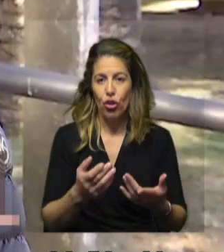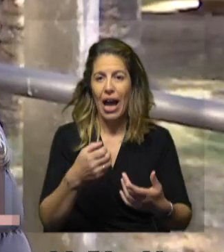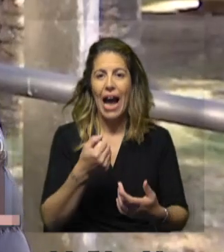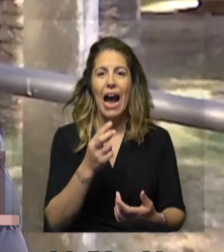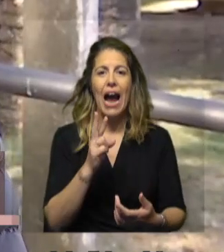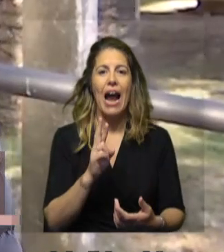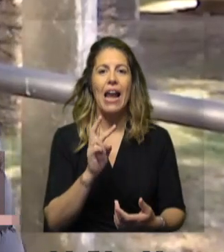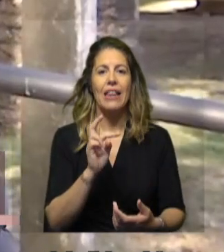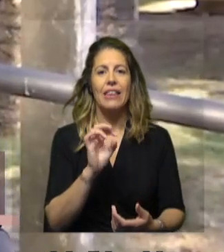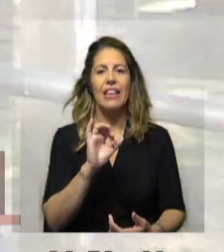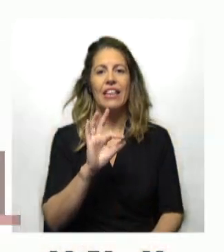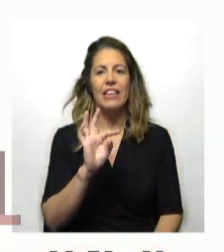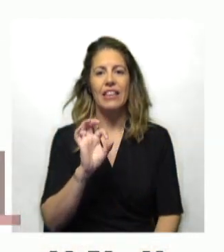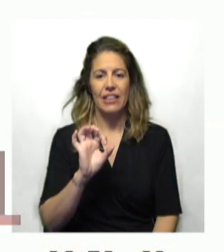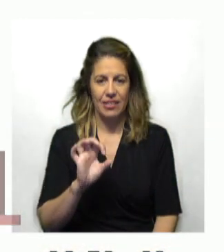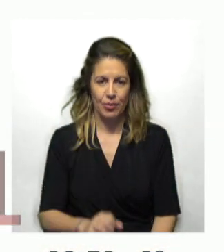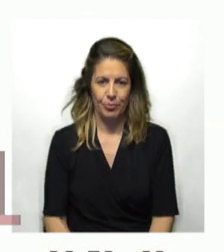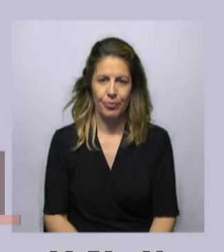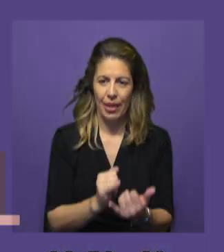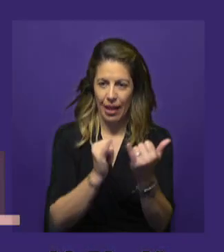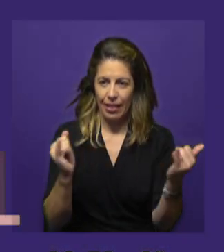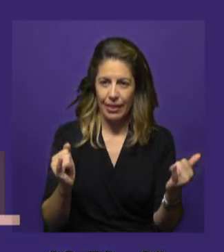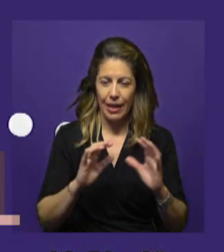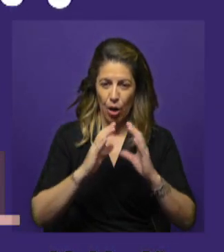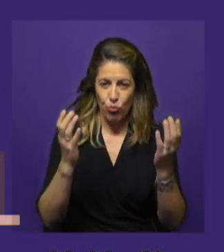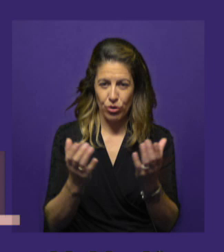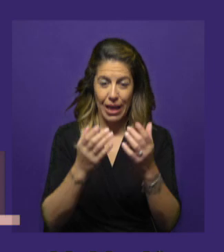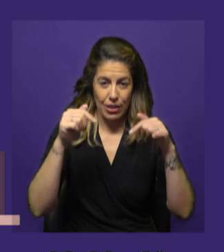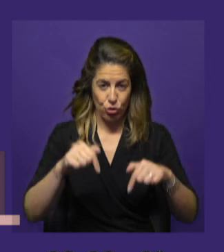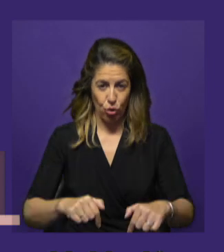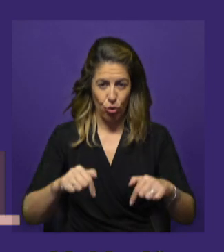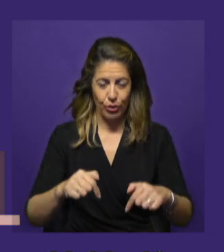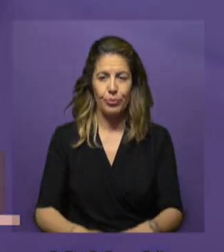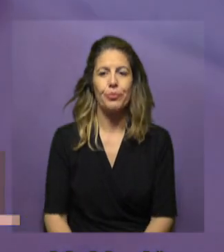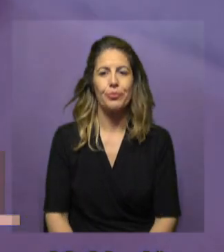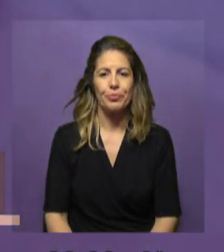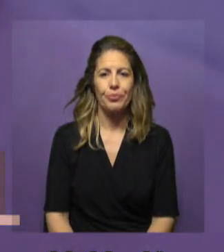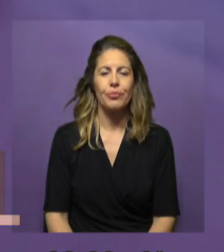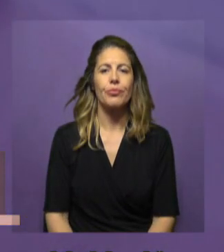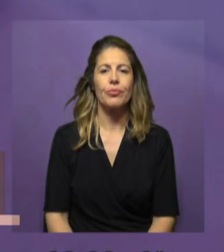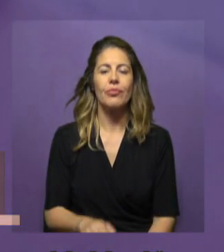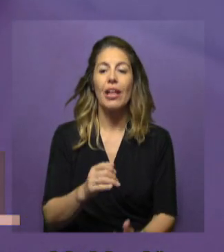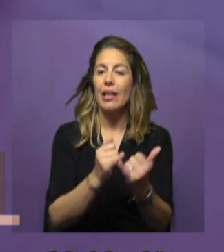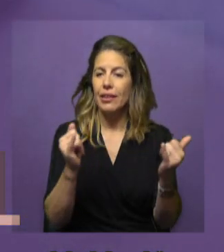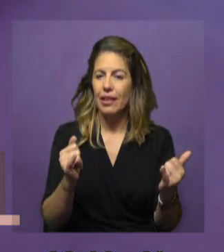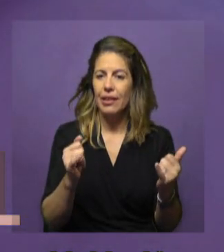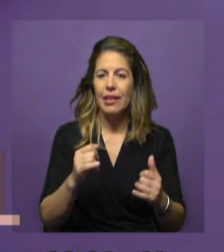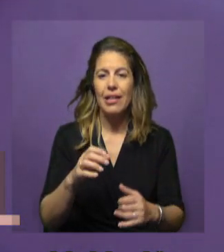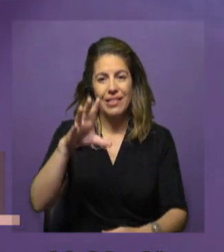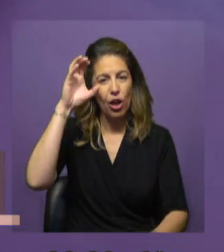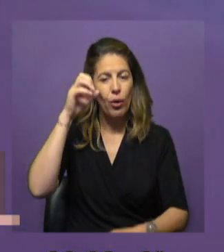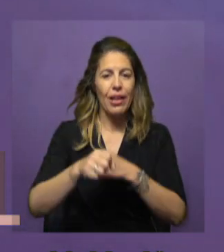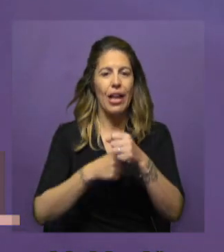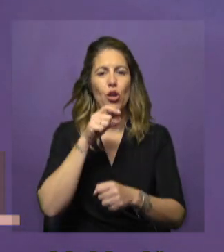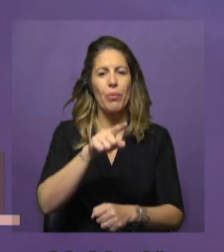espondiloartritis. El Día Mundial de la Artritis Reumatoidea es hoy. Este día se conmemora desde